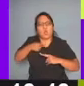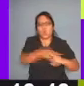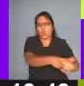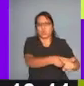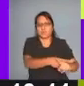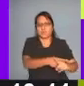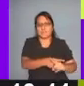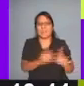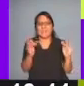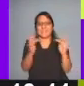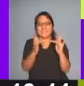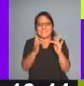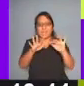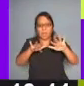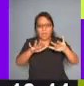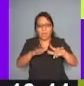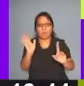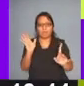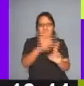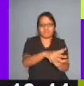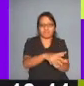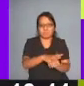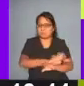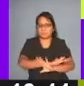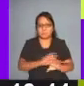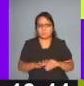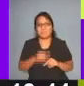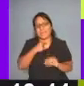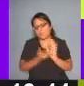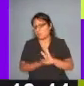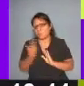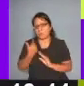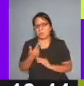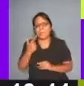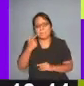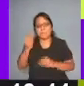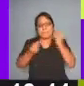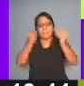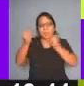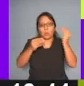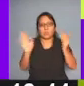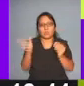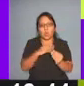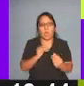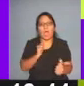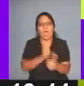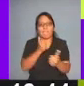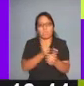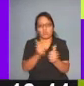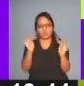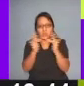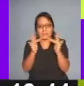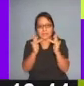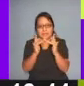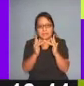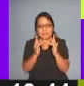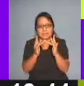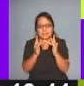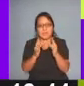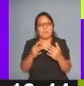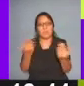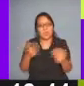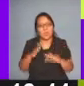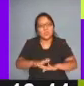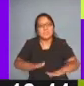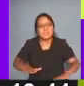usted, es algo que se nos va a venir. Me preocupa mucho el grooming por el sujeto pasivo niño,